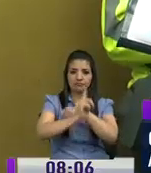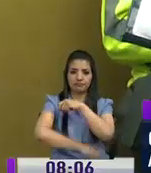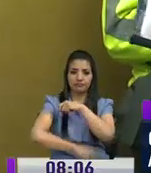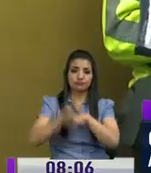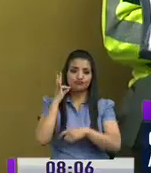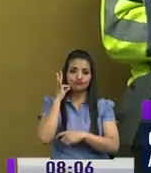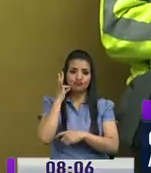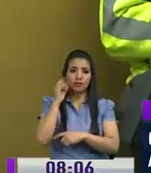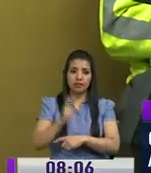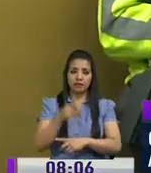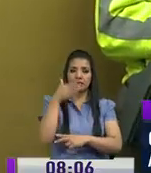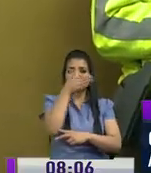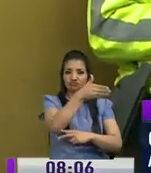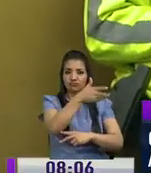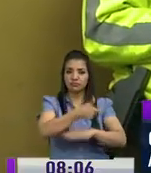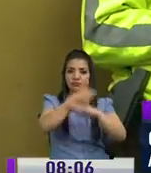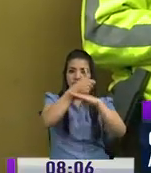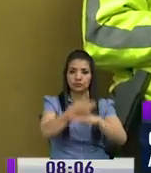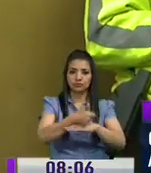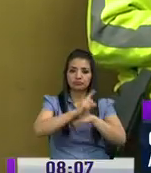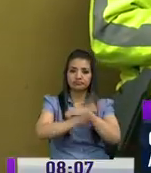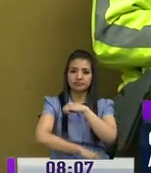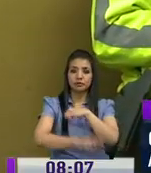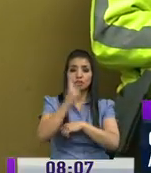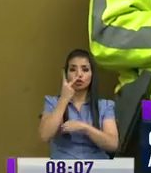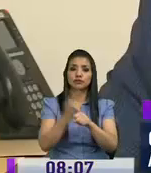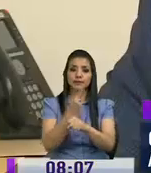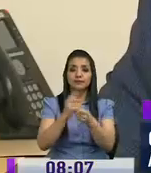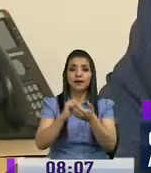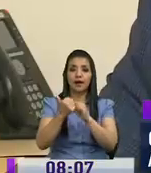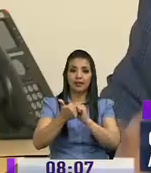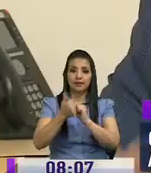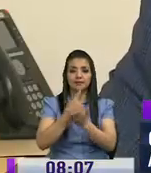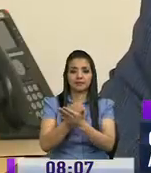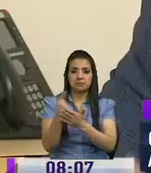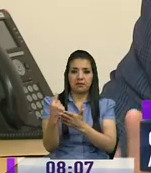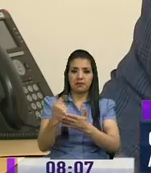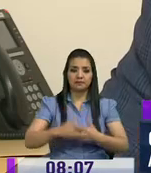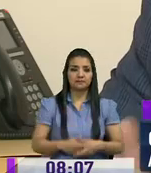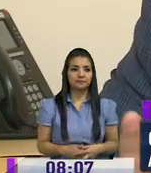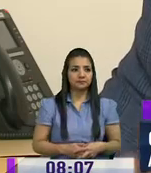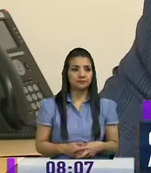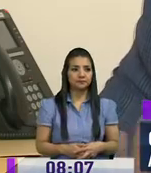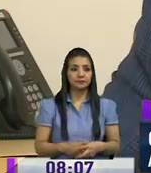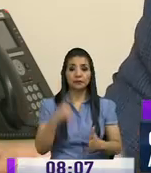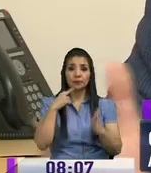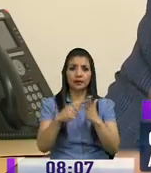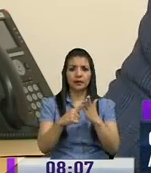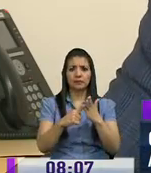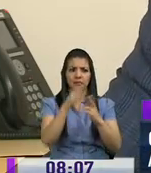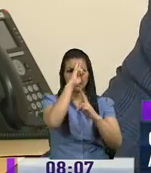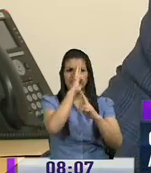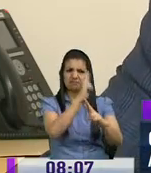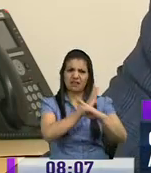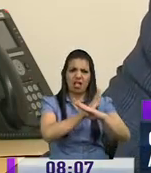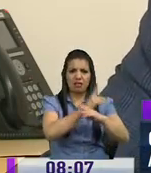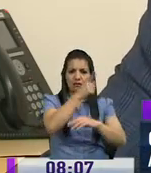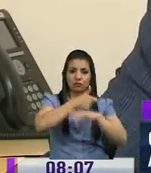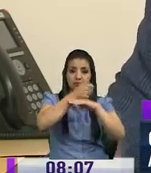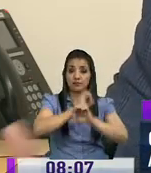quien tiene que presentarse ante las autoridades 2 veces por semana. Si es que se califica como ataque y resistencia, podría tener una sanción